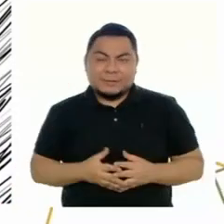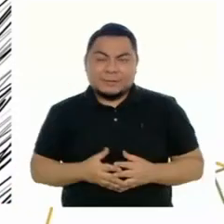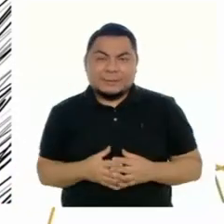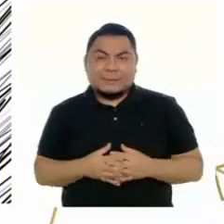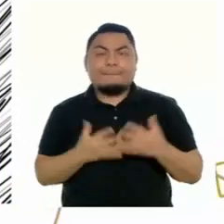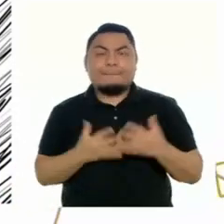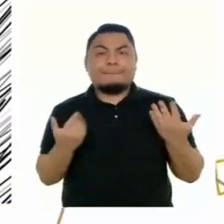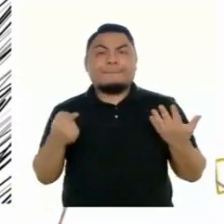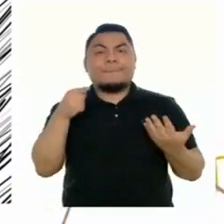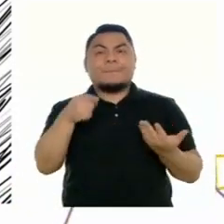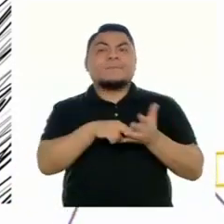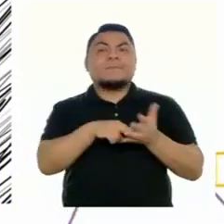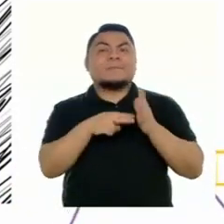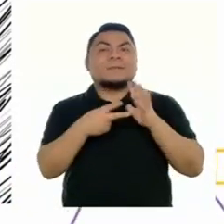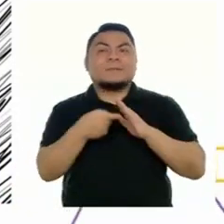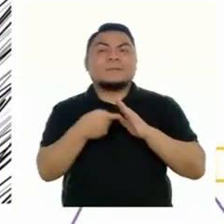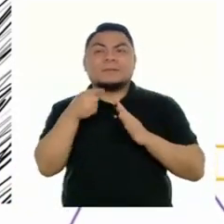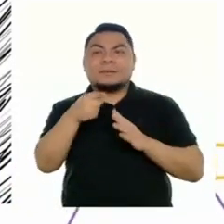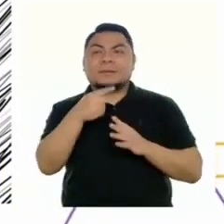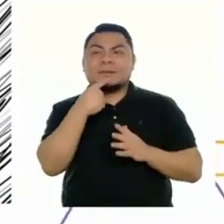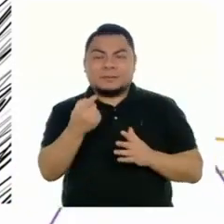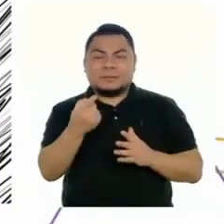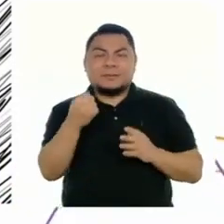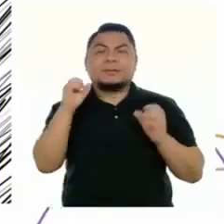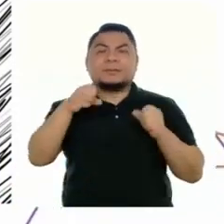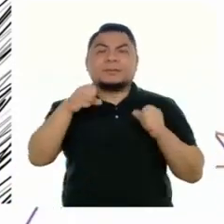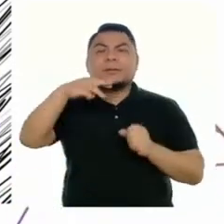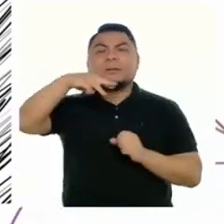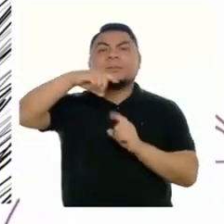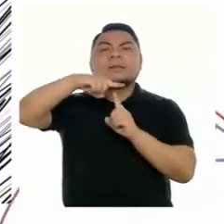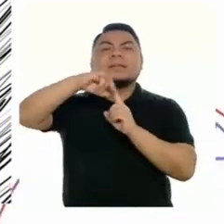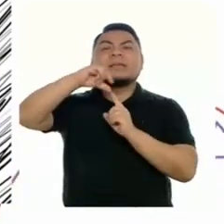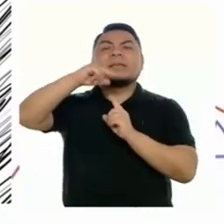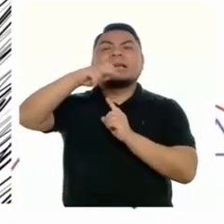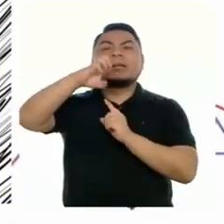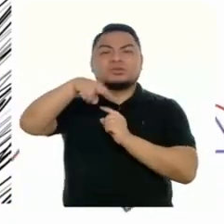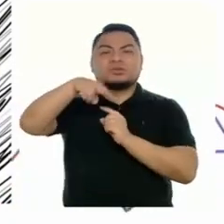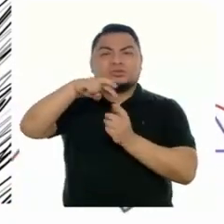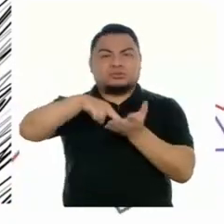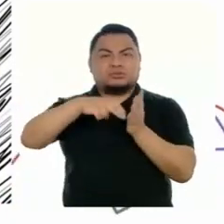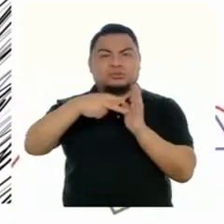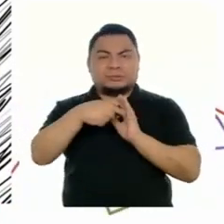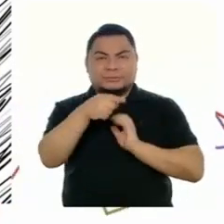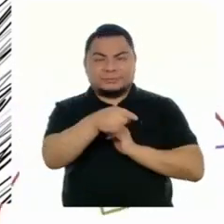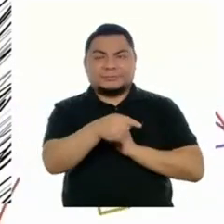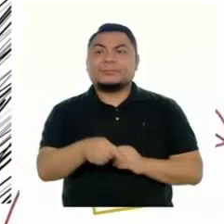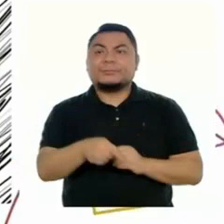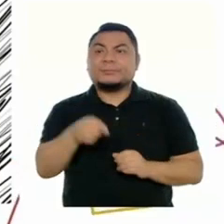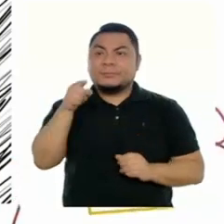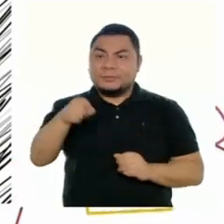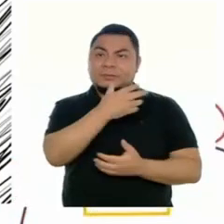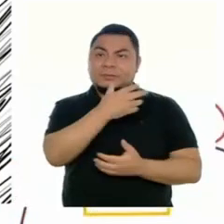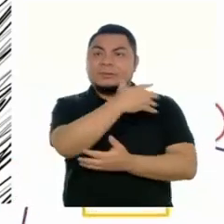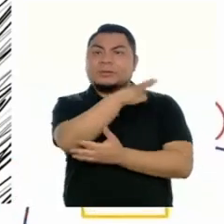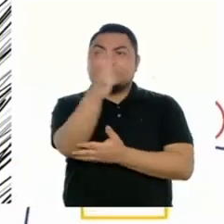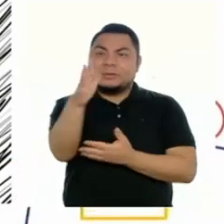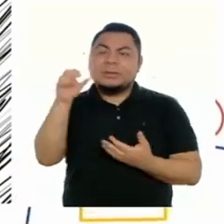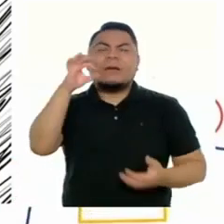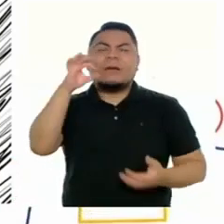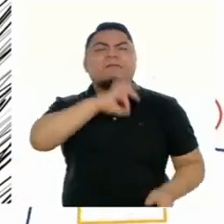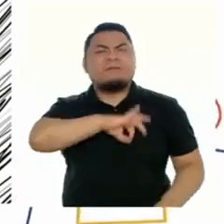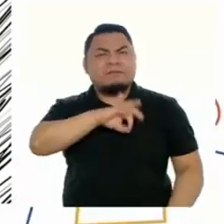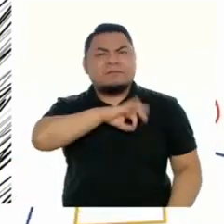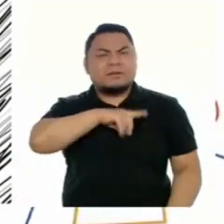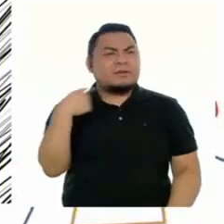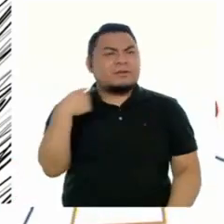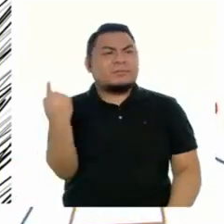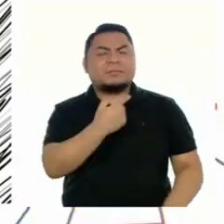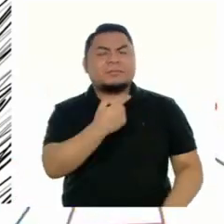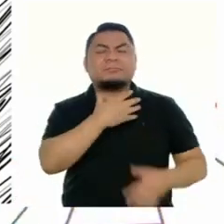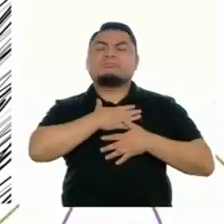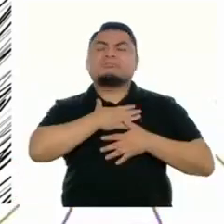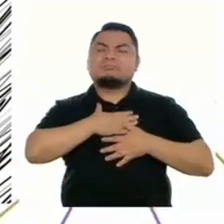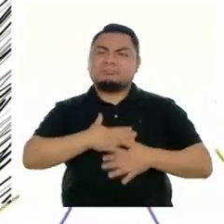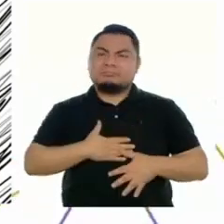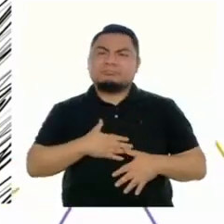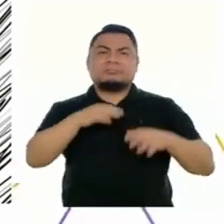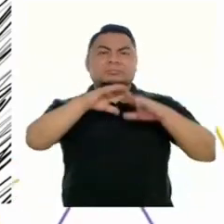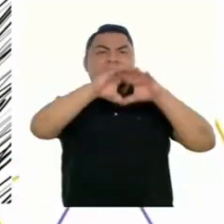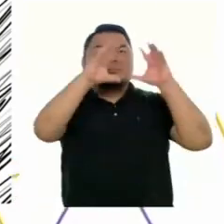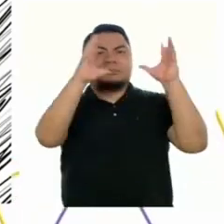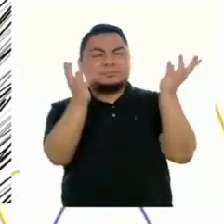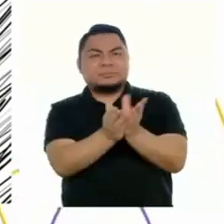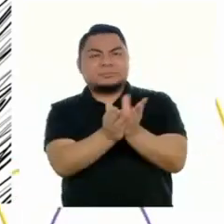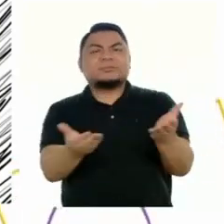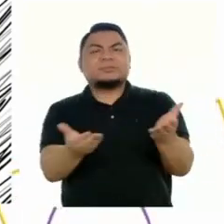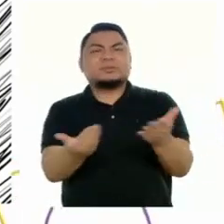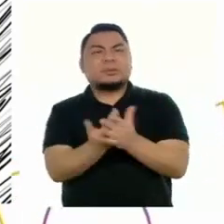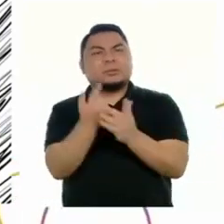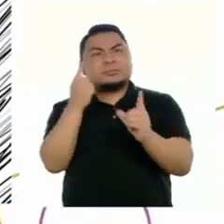nutrientes. A eso se le llama mitigación. Los bosques nos brindan una serie de beneficios que permiten adaptarnos como planeta